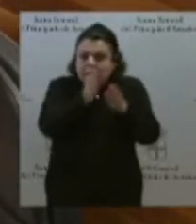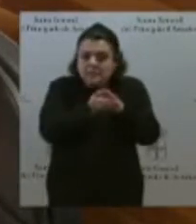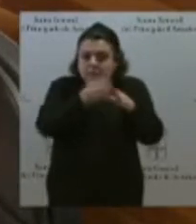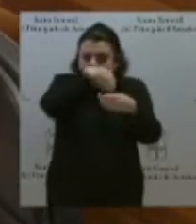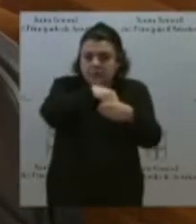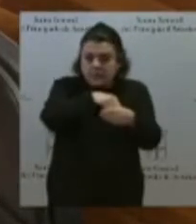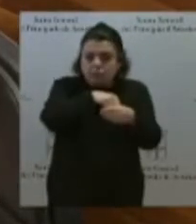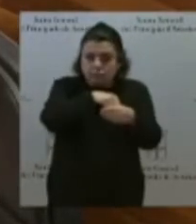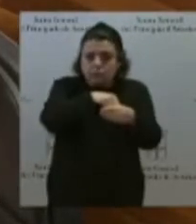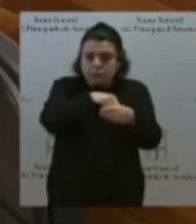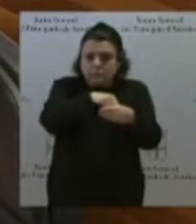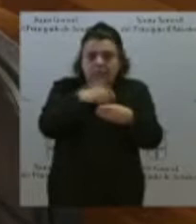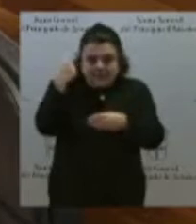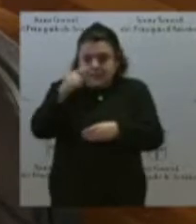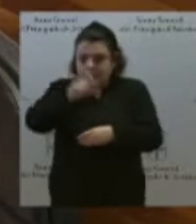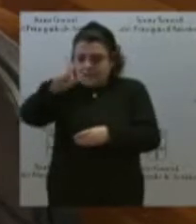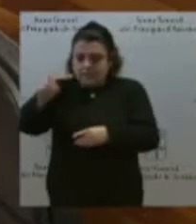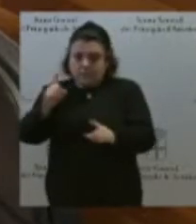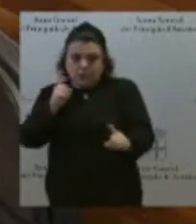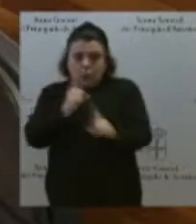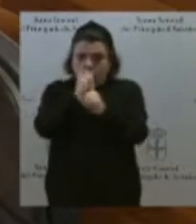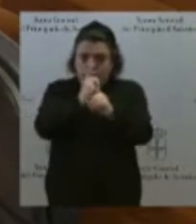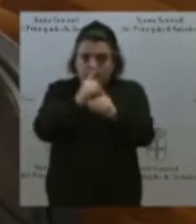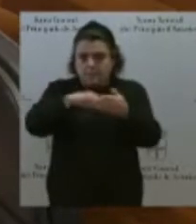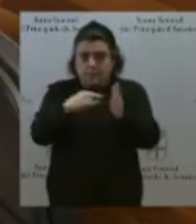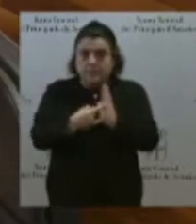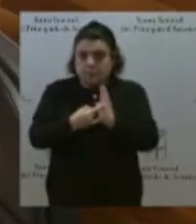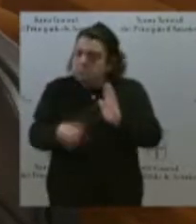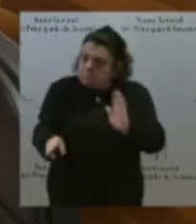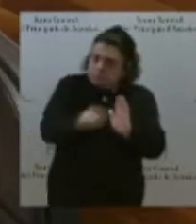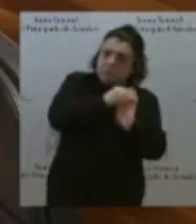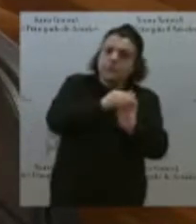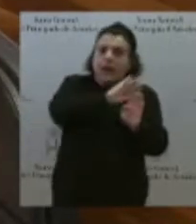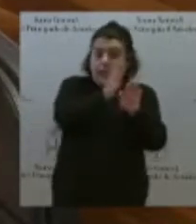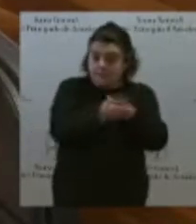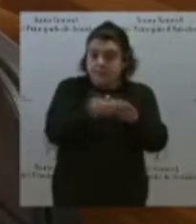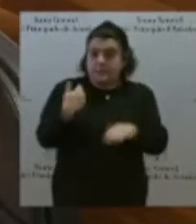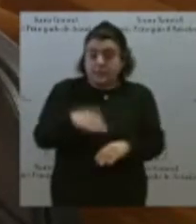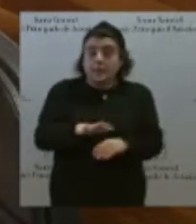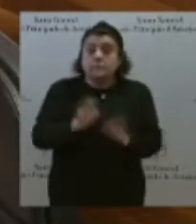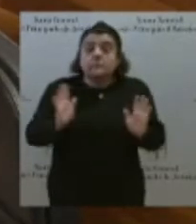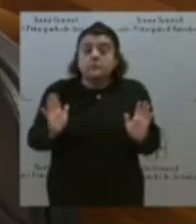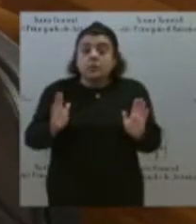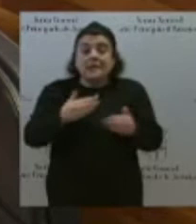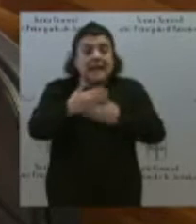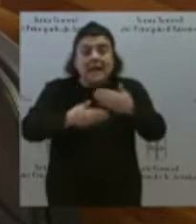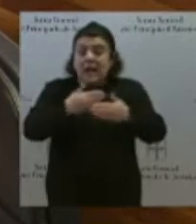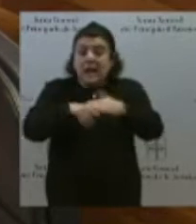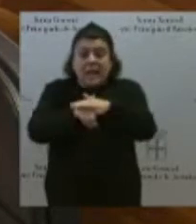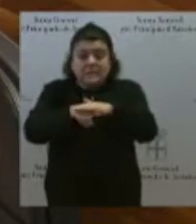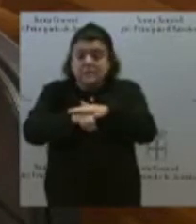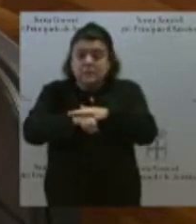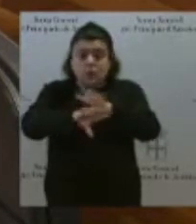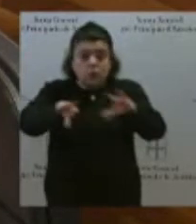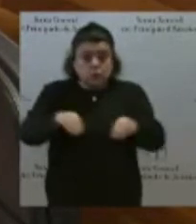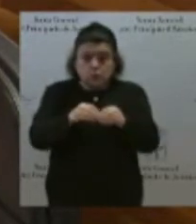al proyecto. En todo caso, todo el trámite ambiental que ha de iniciarse finalizará con una